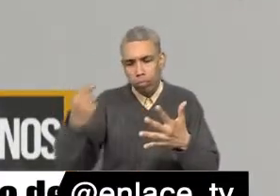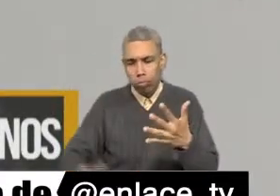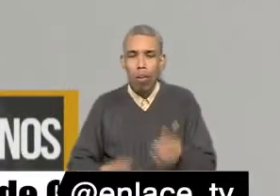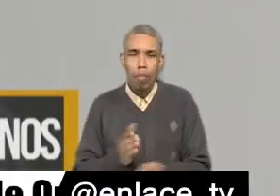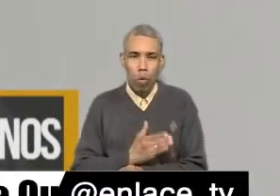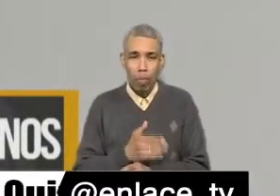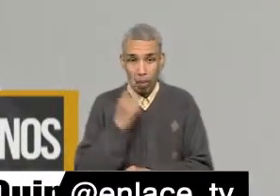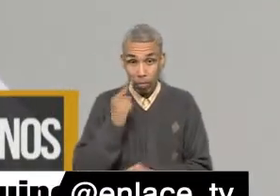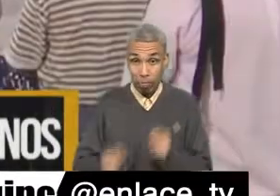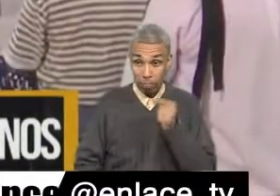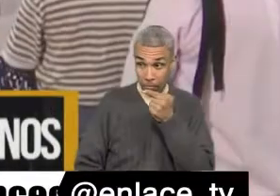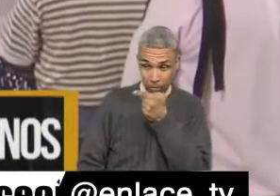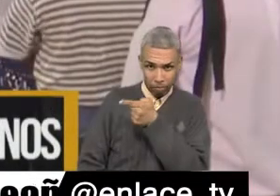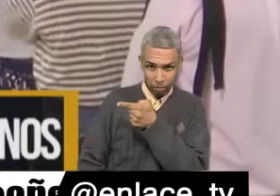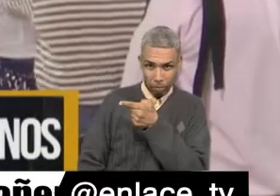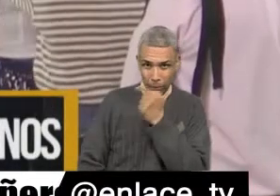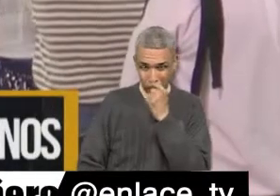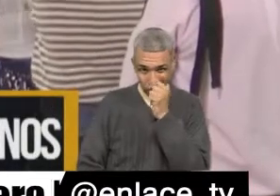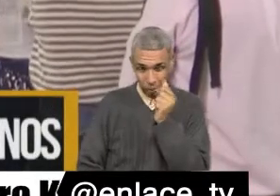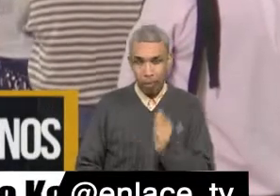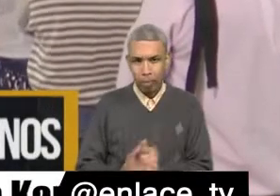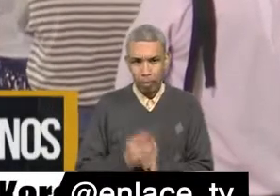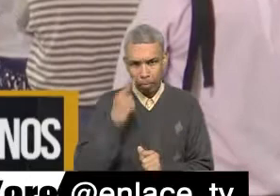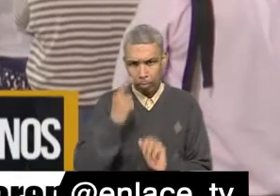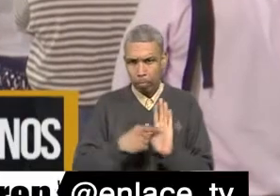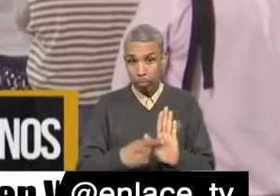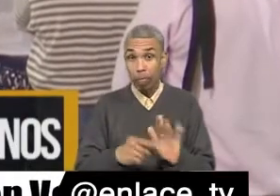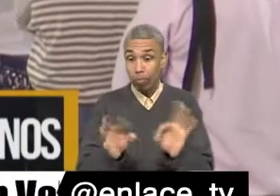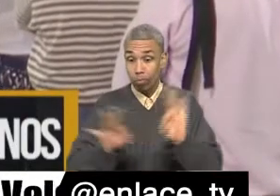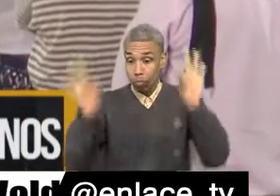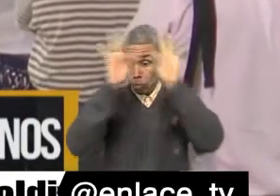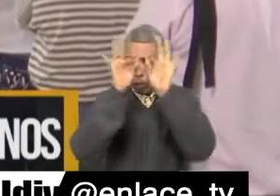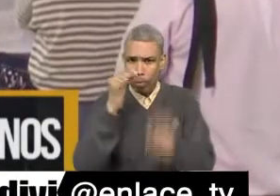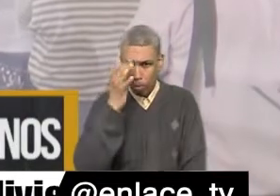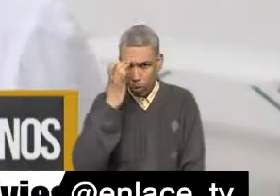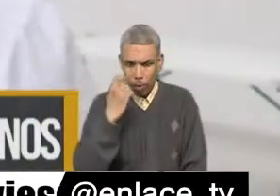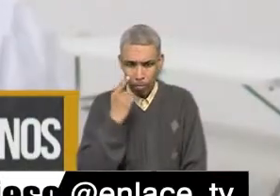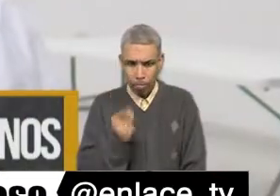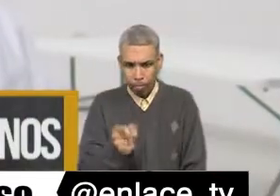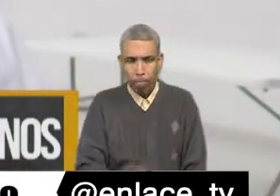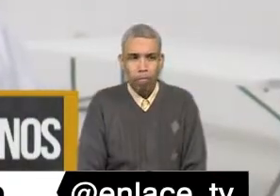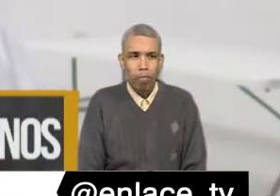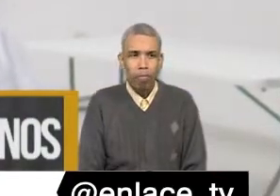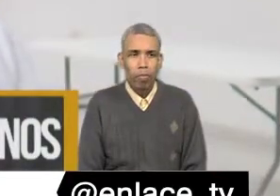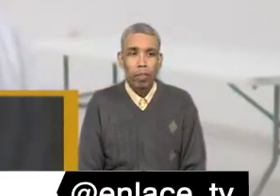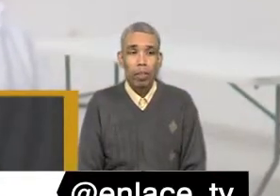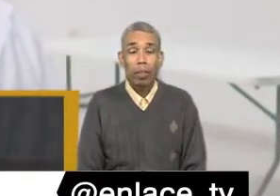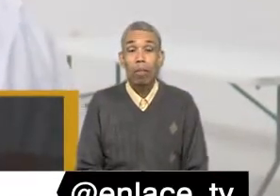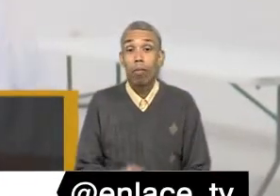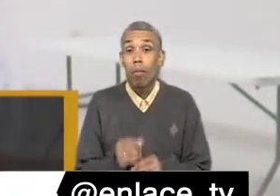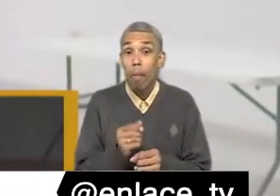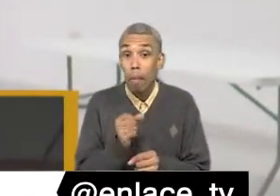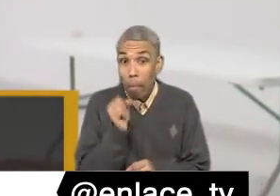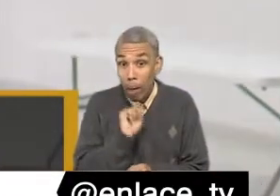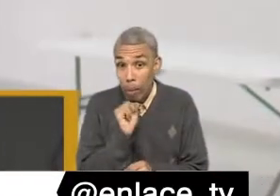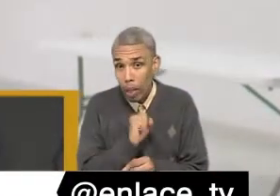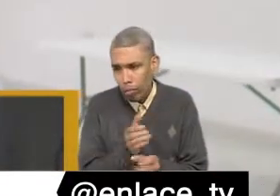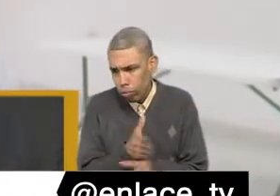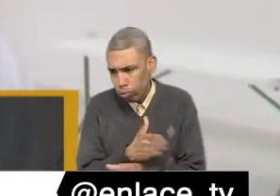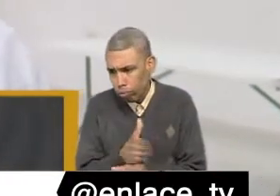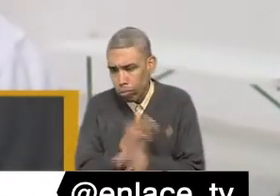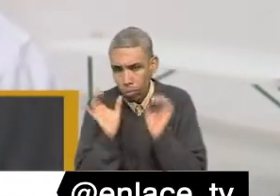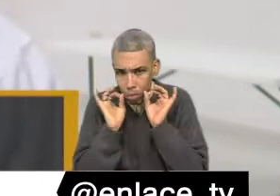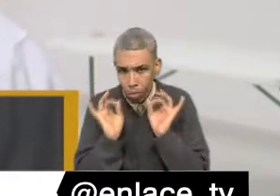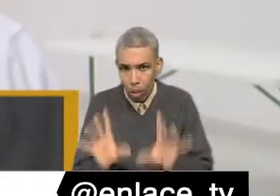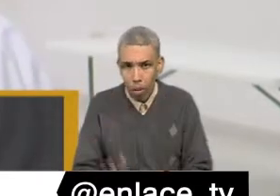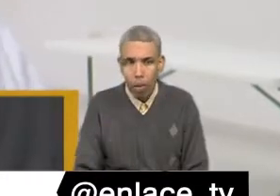la senadora del partido de las FARC, Sandra Ramírez, hablaron sobre la importancia de esta cumbre. Barranca Bermeja está en crisis. Barranca Bermeja está esperando que sus representantes